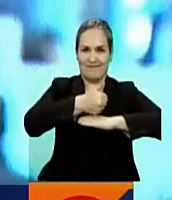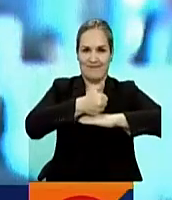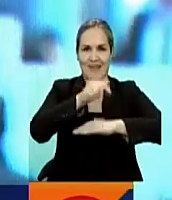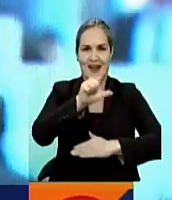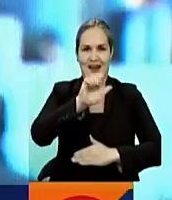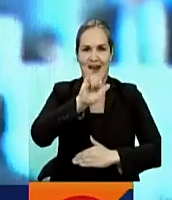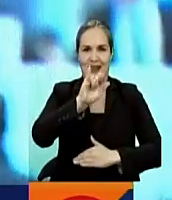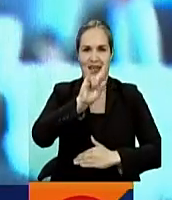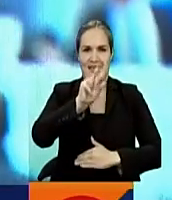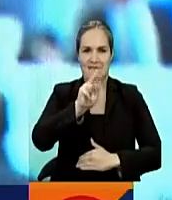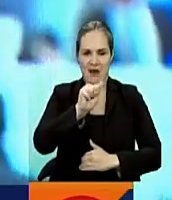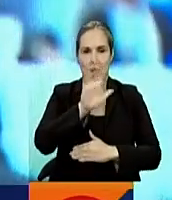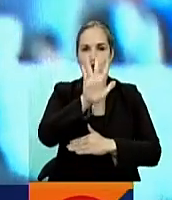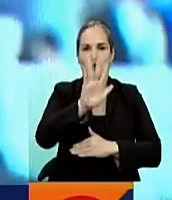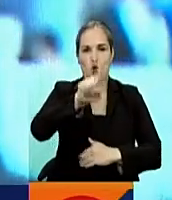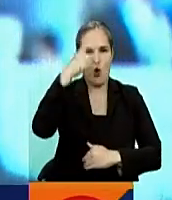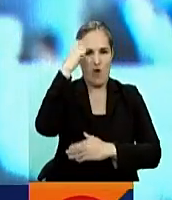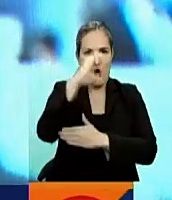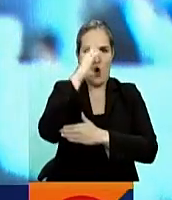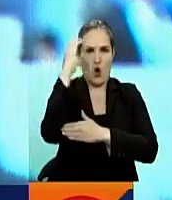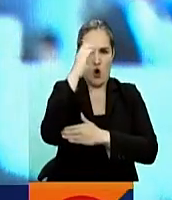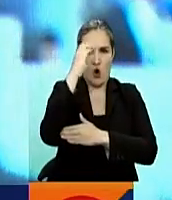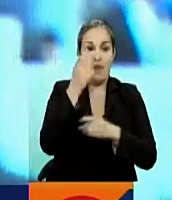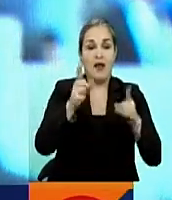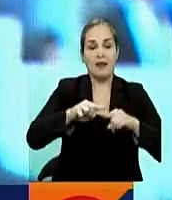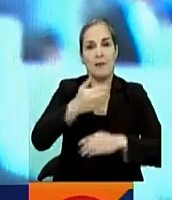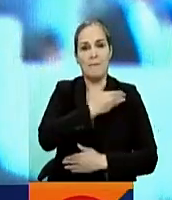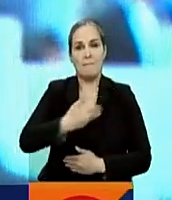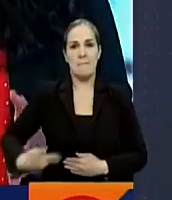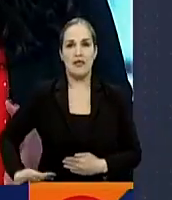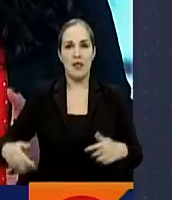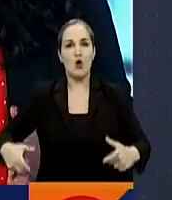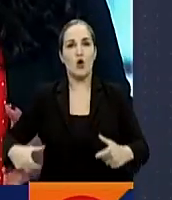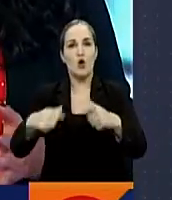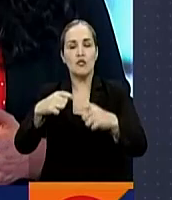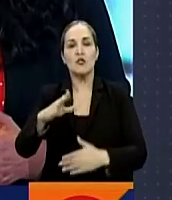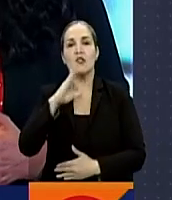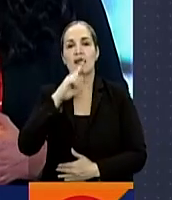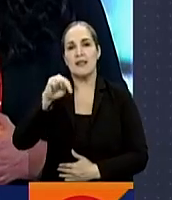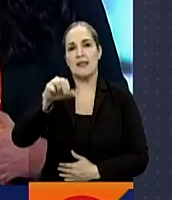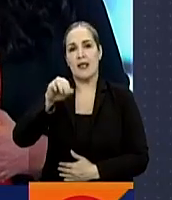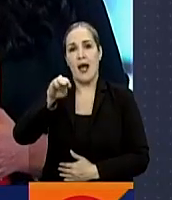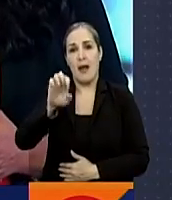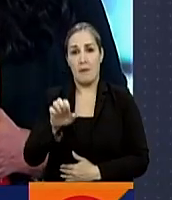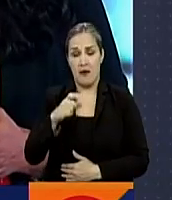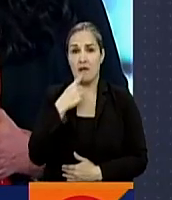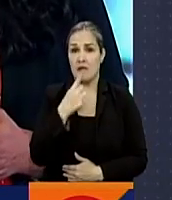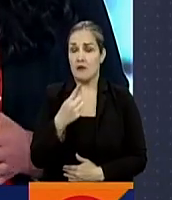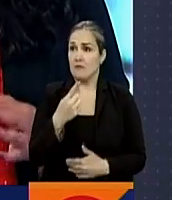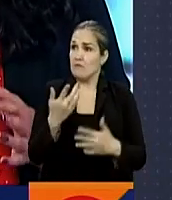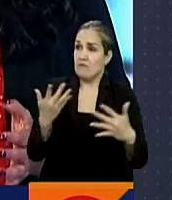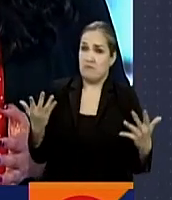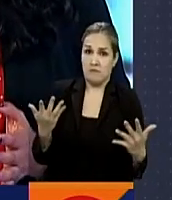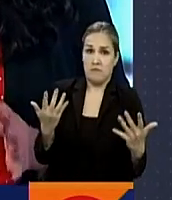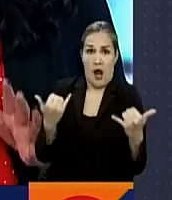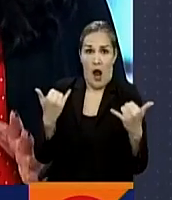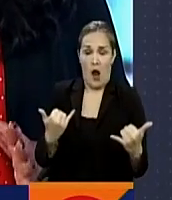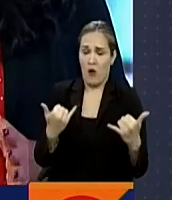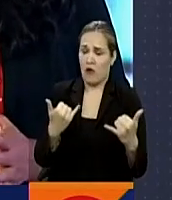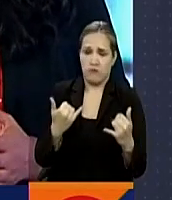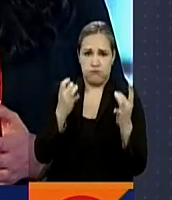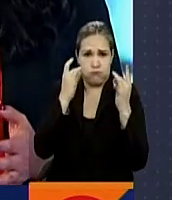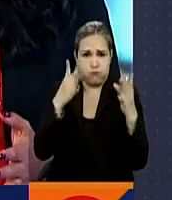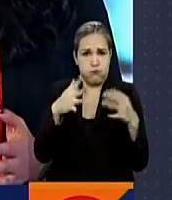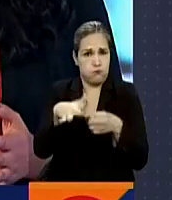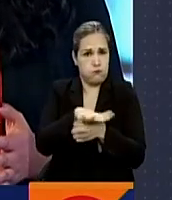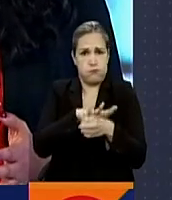siguió también el pronunciamiento del presidente del Congreso de la República Iván Leonidas name quien calificó como un acto deplorable abro